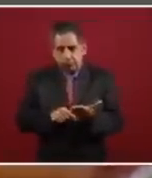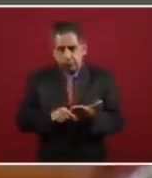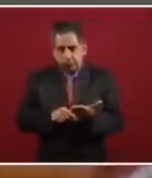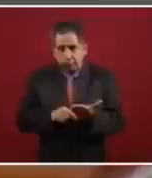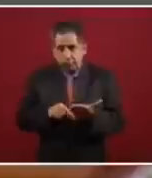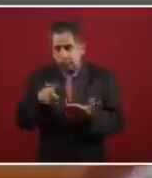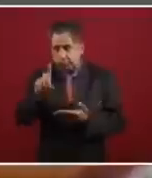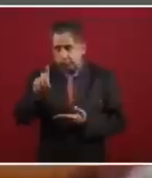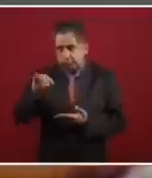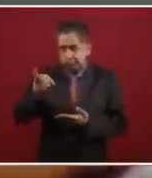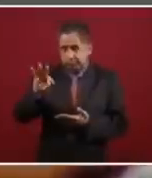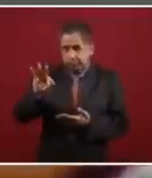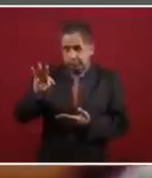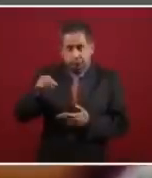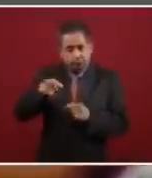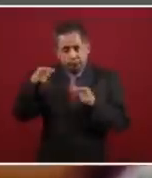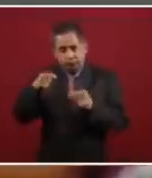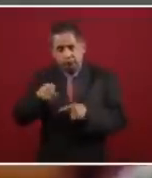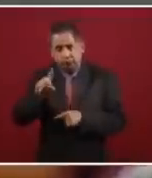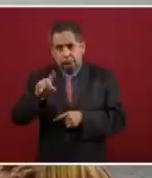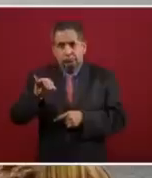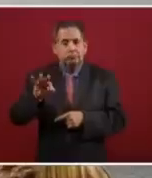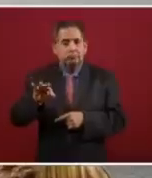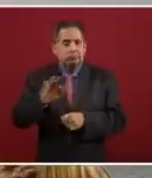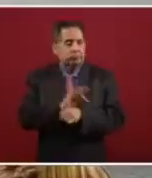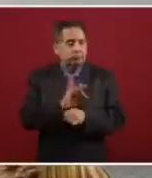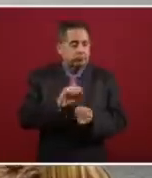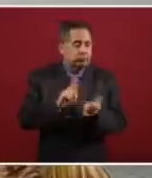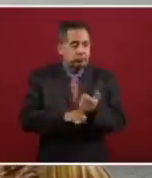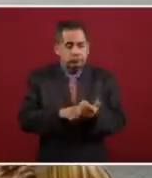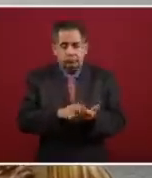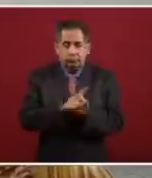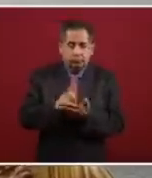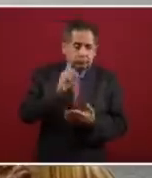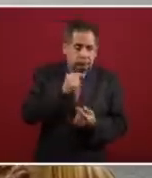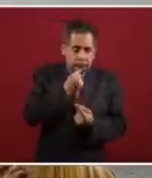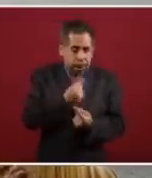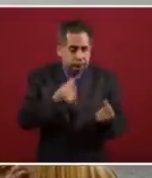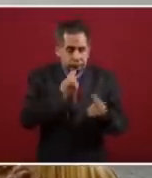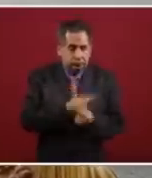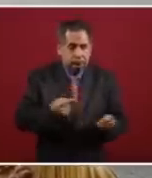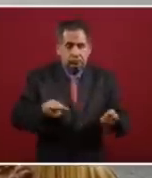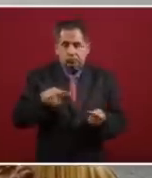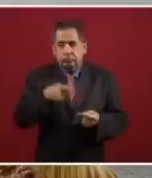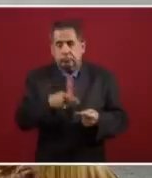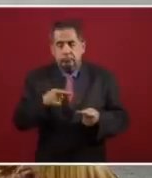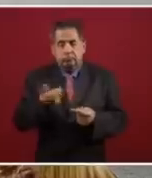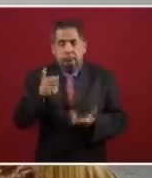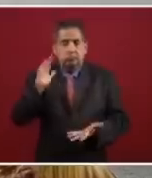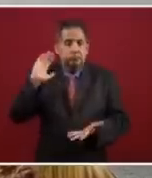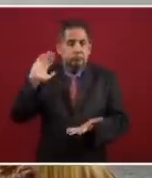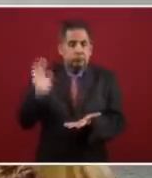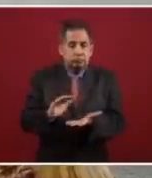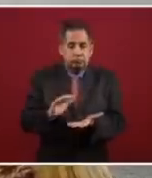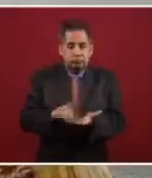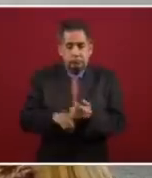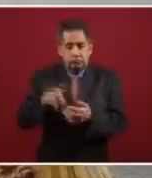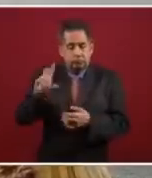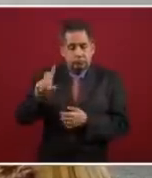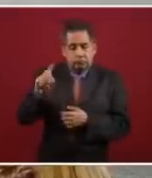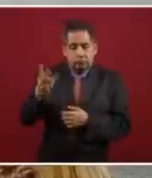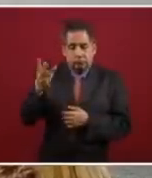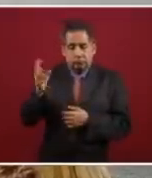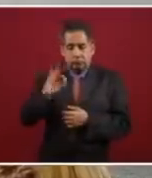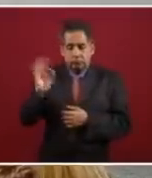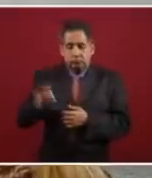en el DIF, ¿no?, específicamente el área de protección y restitución de derechos de niñas y niños, pues tenemos una reducción presupuestal del